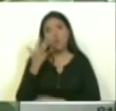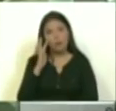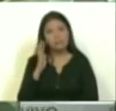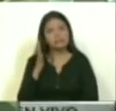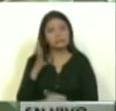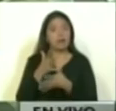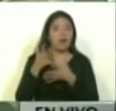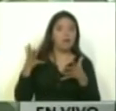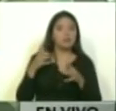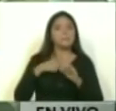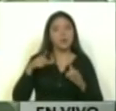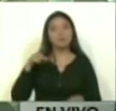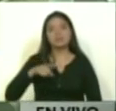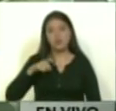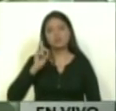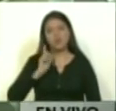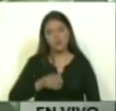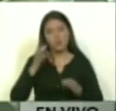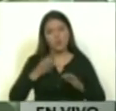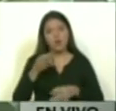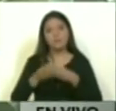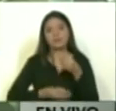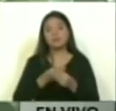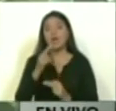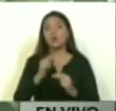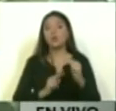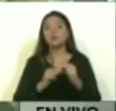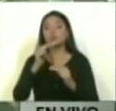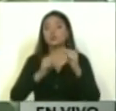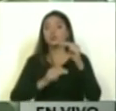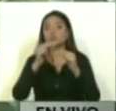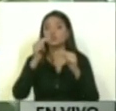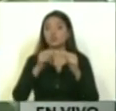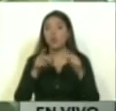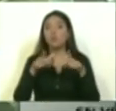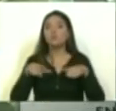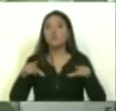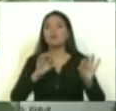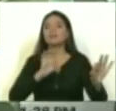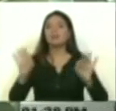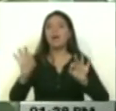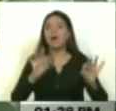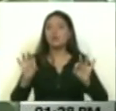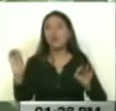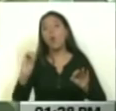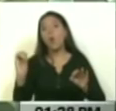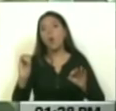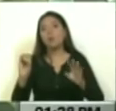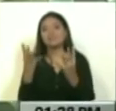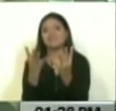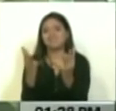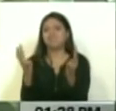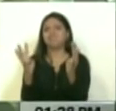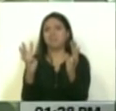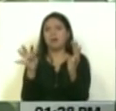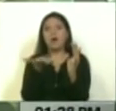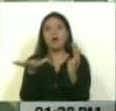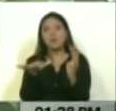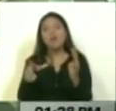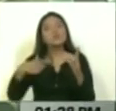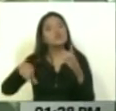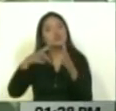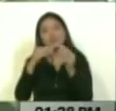que es necesario y lo vamos a hacer. La construcción de un anfiteatro o una concha acústica en todas las